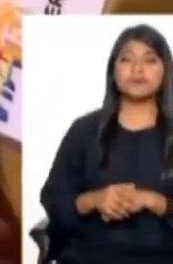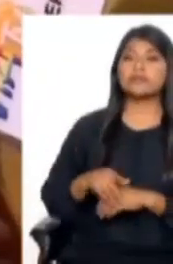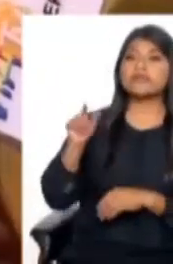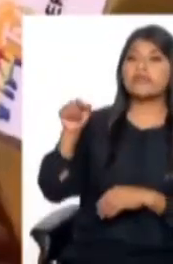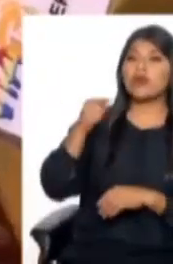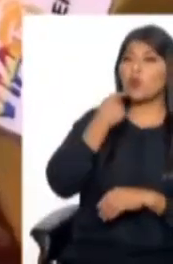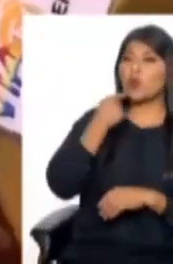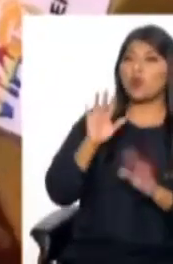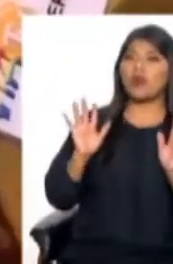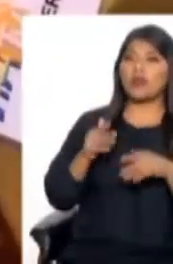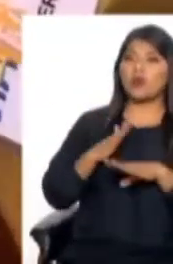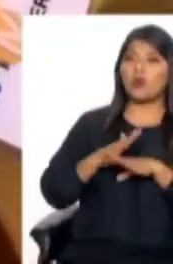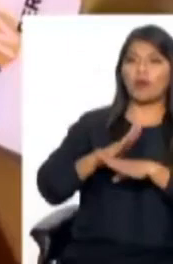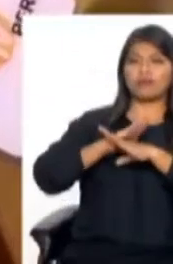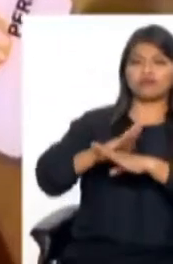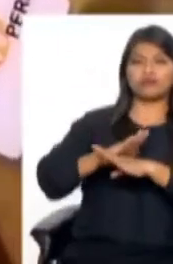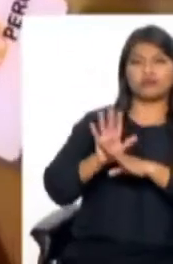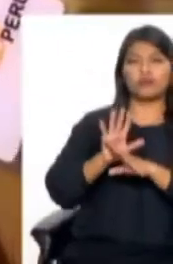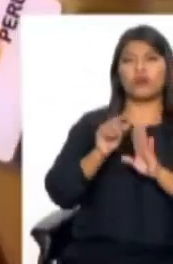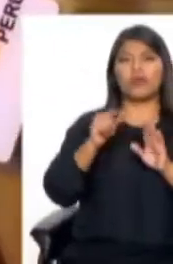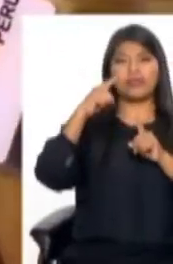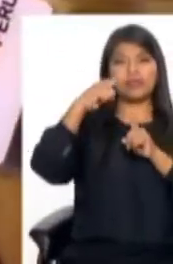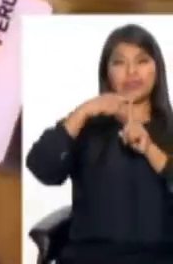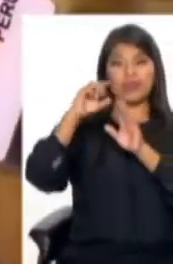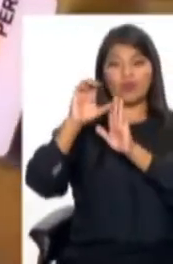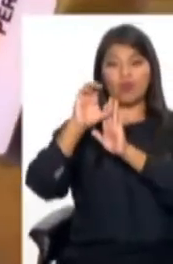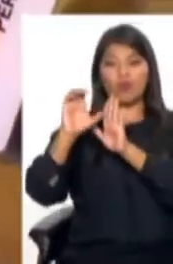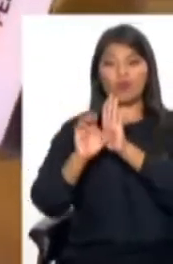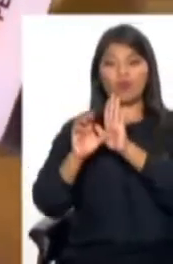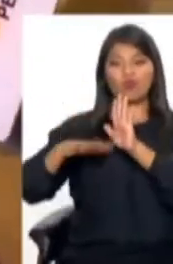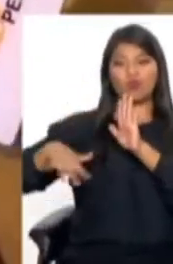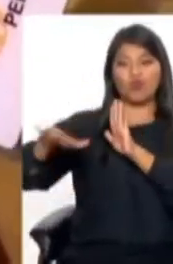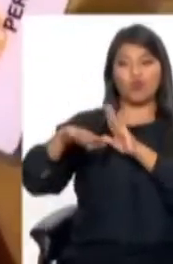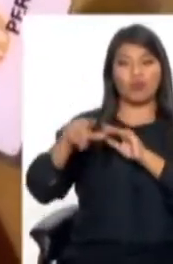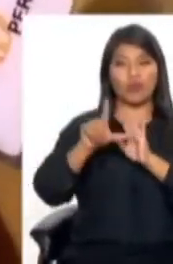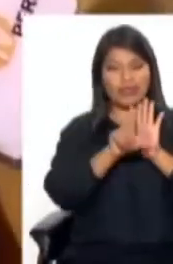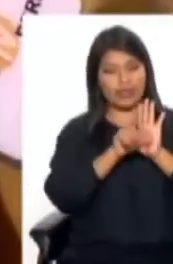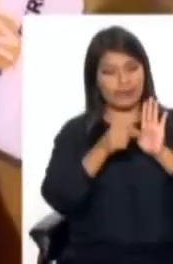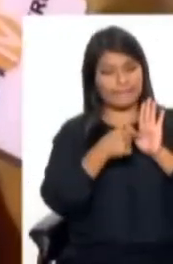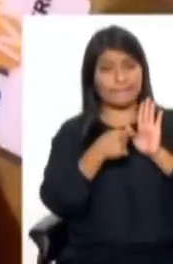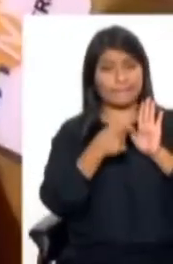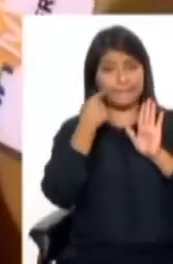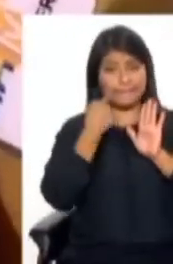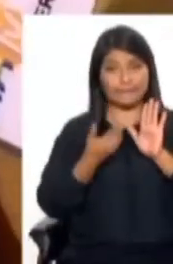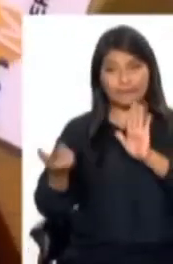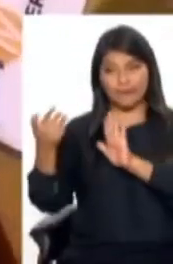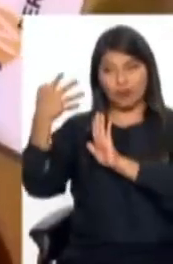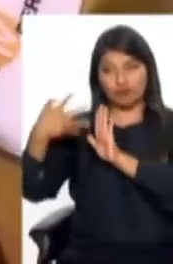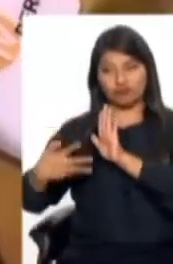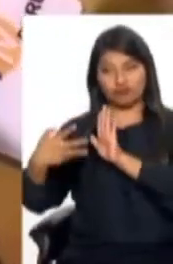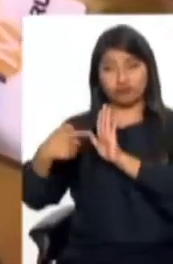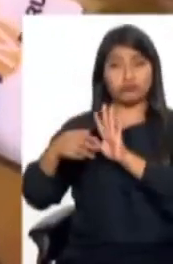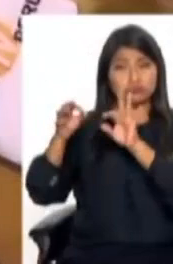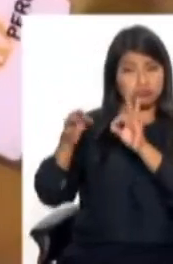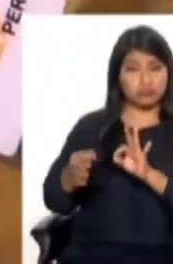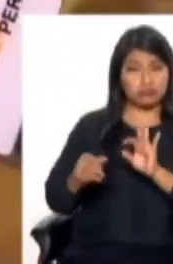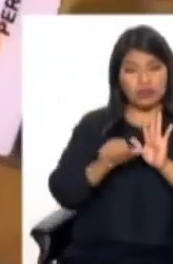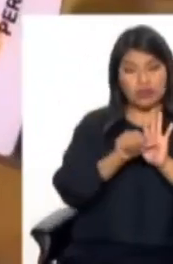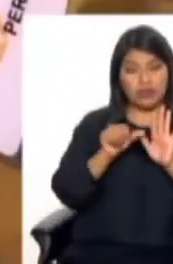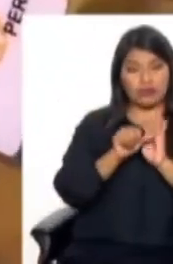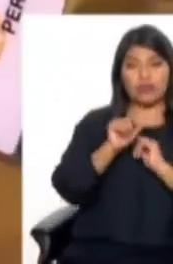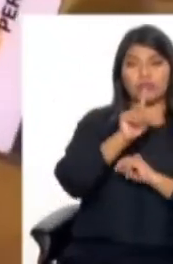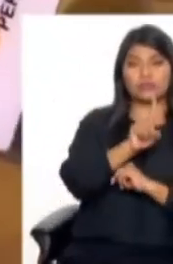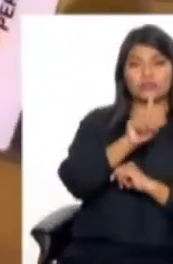impedir, para que el Tribunal Constitucional determine si esta ley está o no, o es coherente con el artículo 115